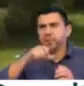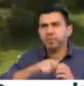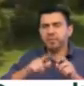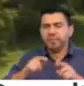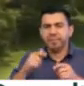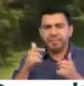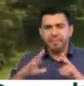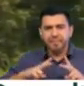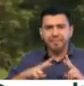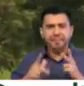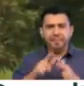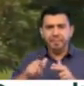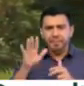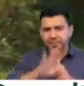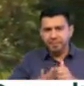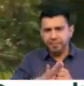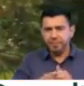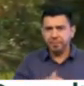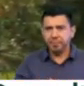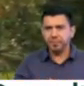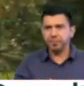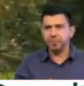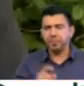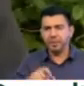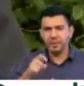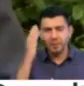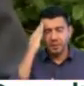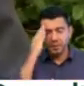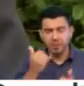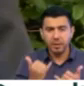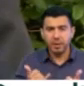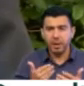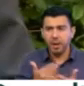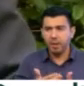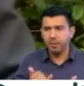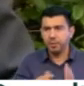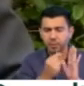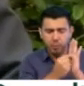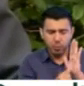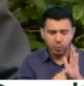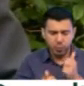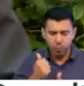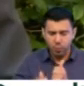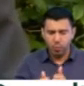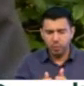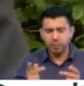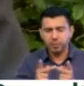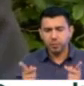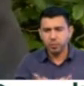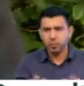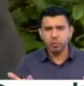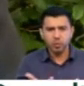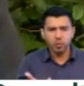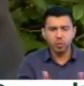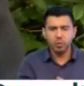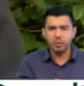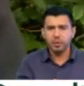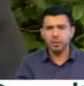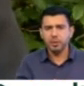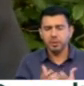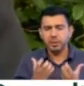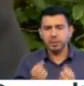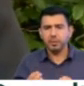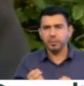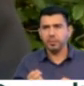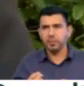sitios turísticos del departamento. Estamos definiendo en este momento cuáles serían esos puntos, en qué lugares quedarían ubicados. Queremos